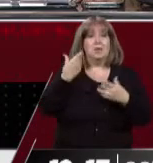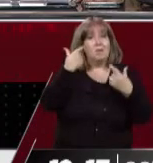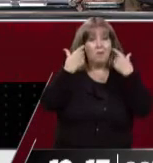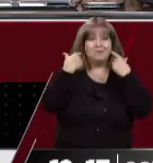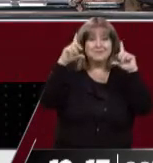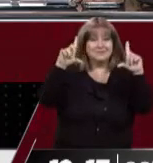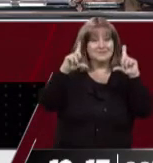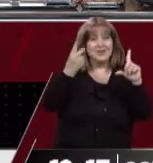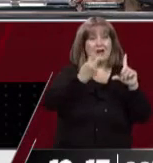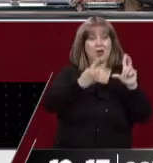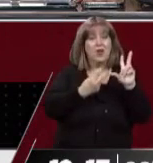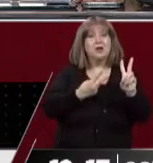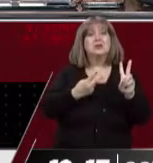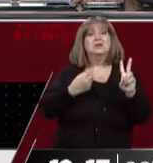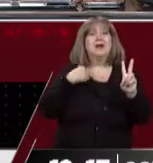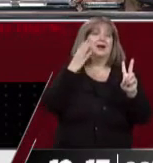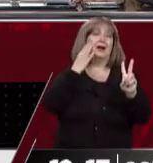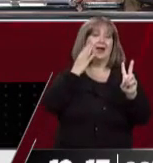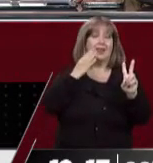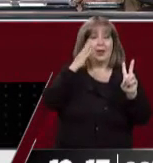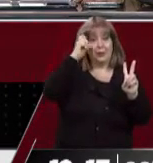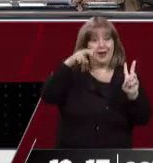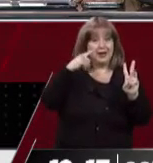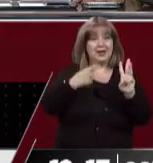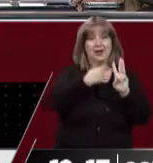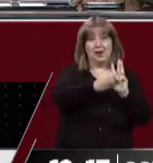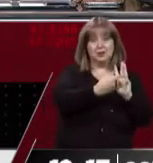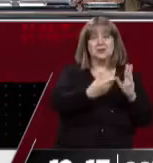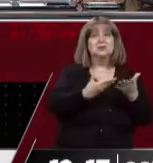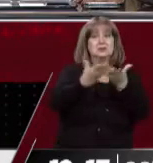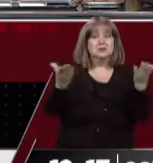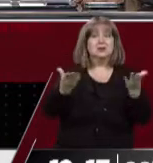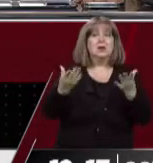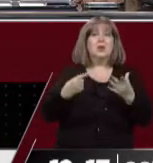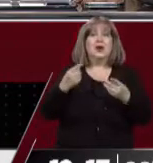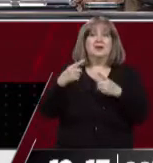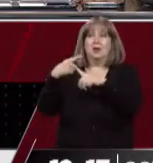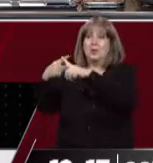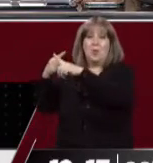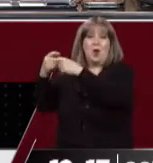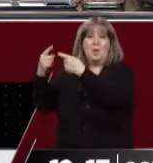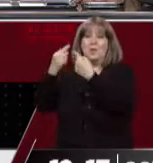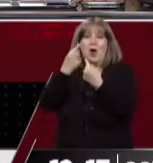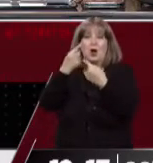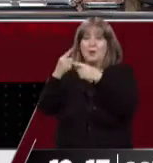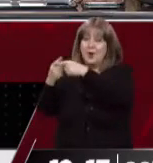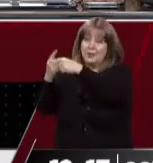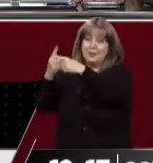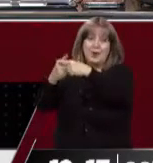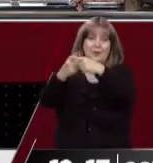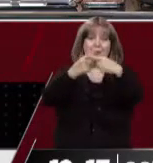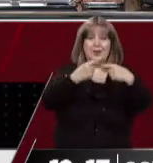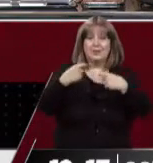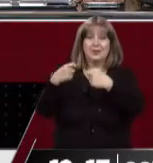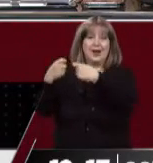se encuentra el pequeño y todo lo que todavía falta por hacer, pero creo que si las sumas de las voluntades, ¿no? Llegan, todo